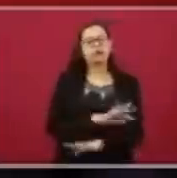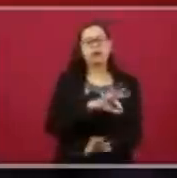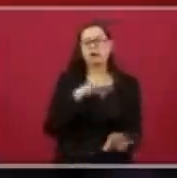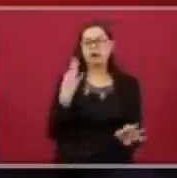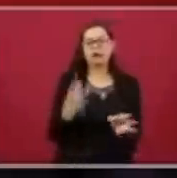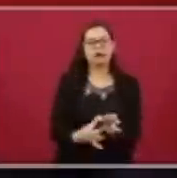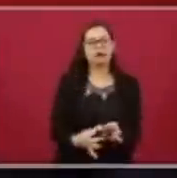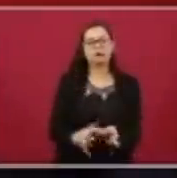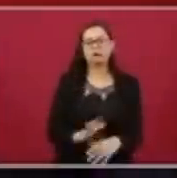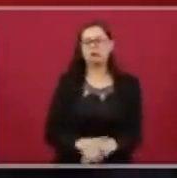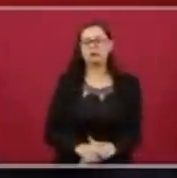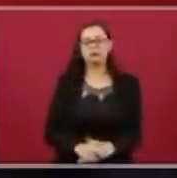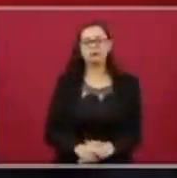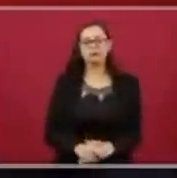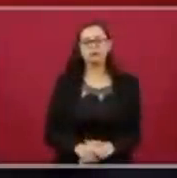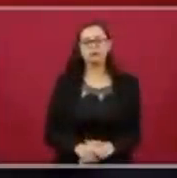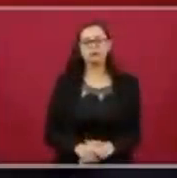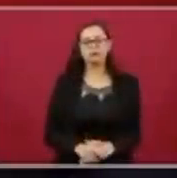y